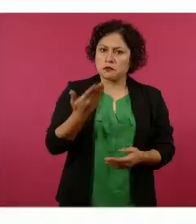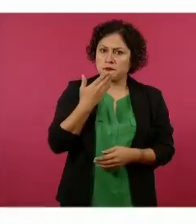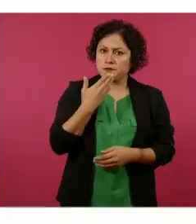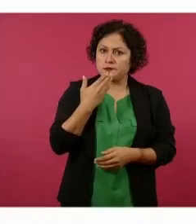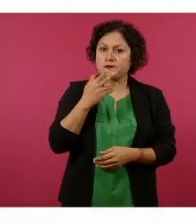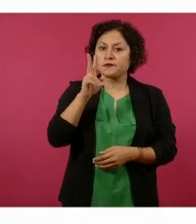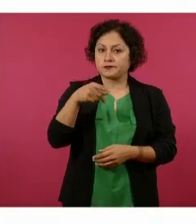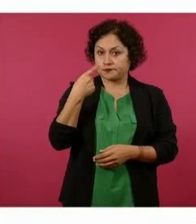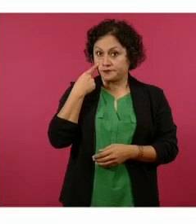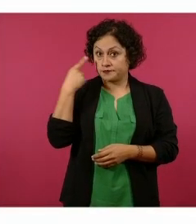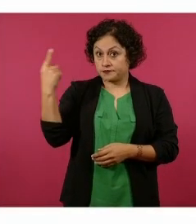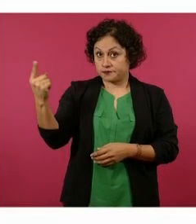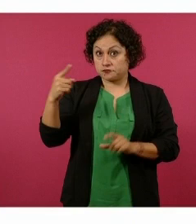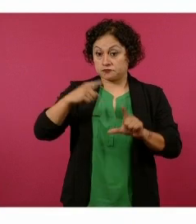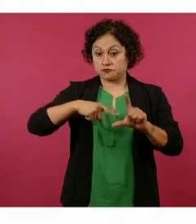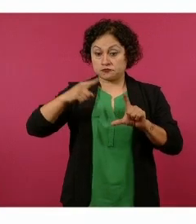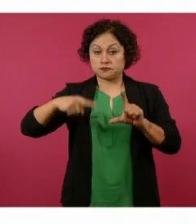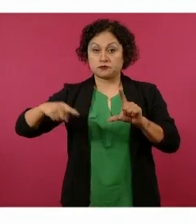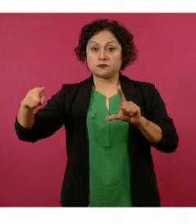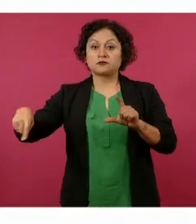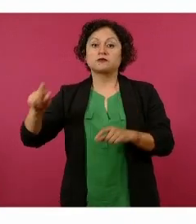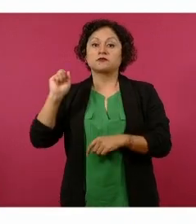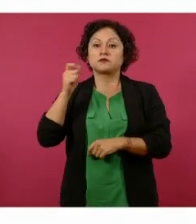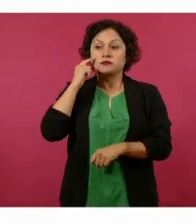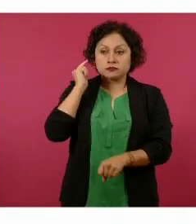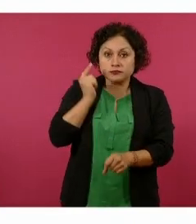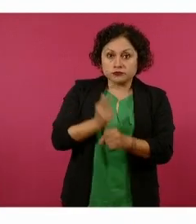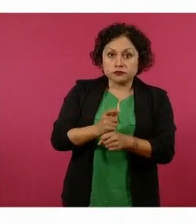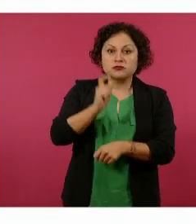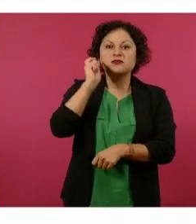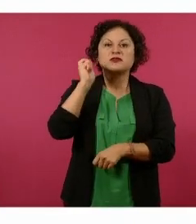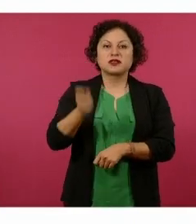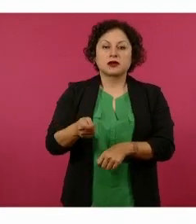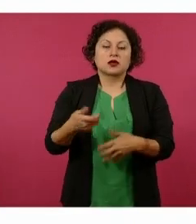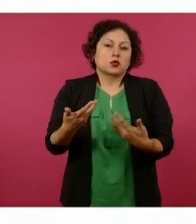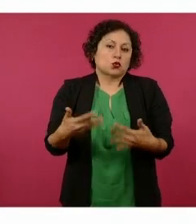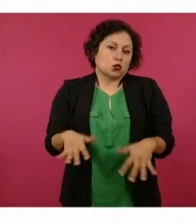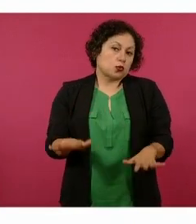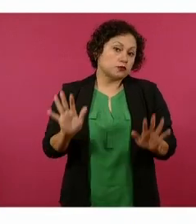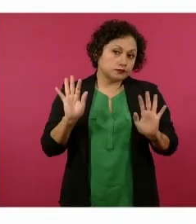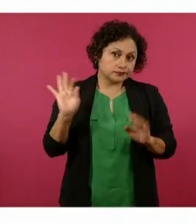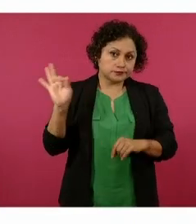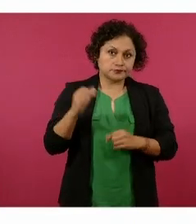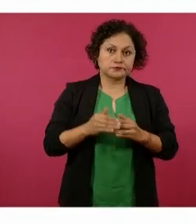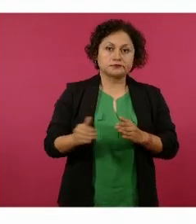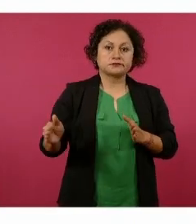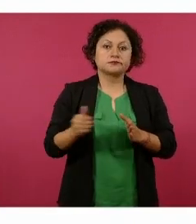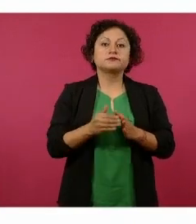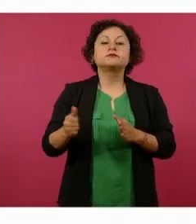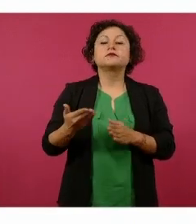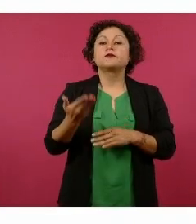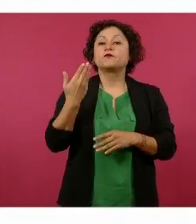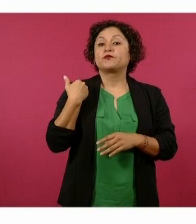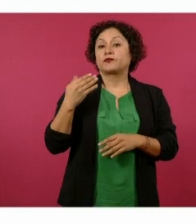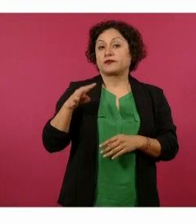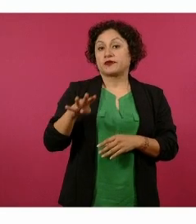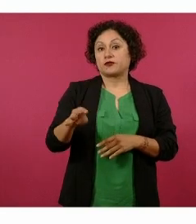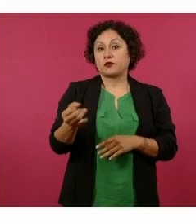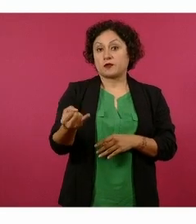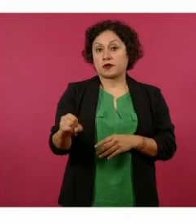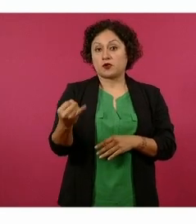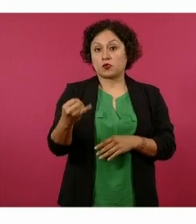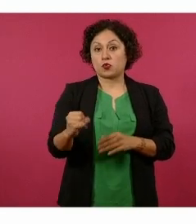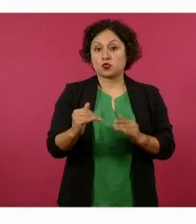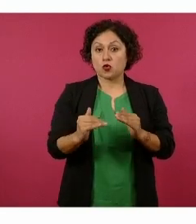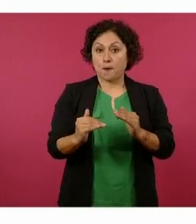ver en la gráfica, algo que llama la atención en este momento, puede ser algo coyuntural, para el 19 de junio nos encontramos con incrementos